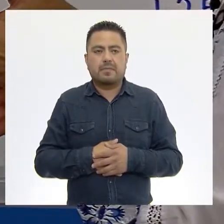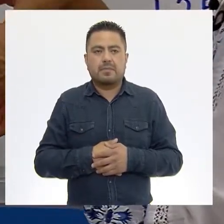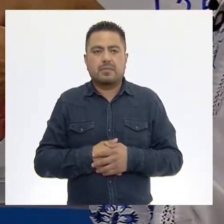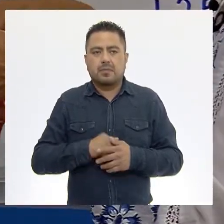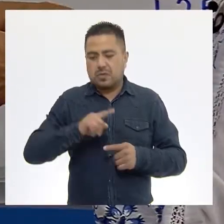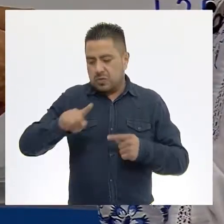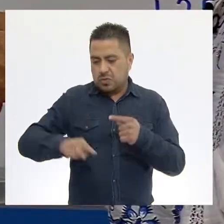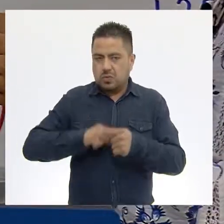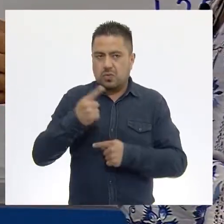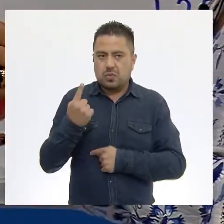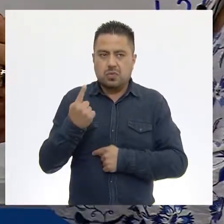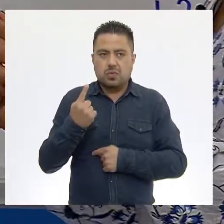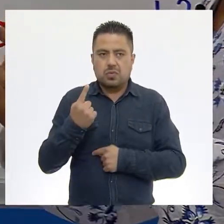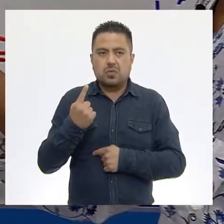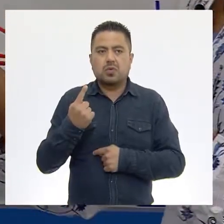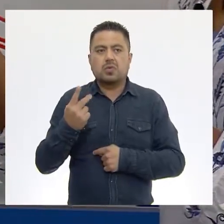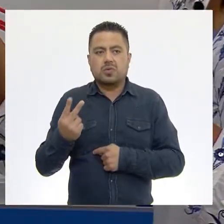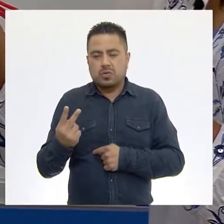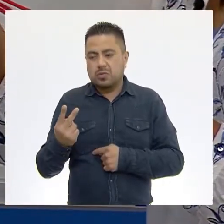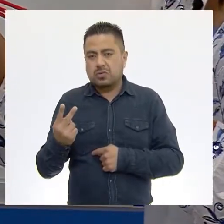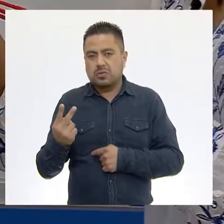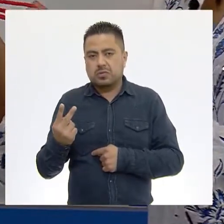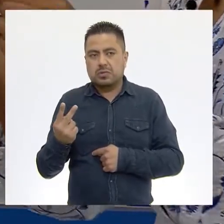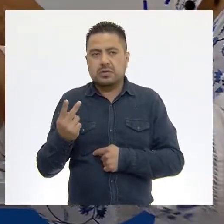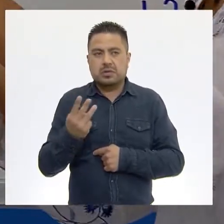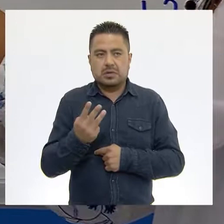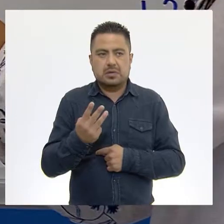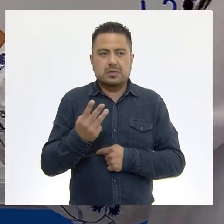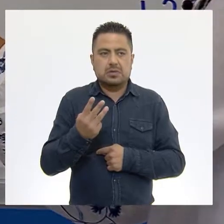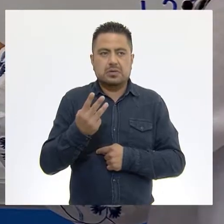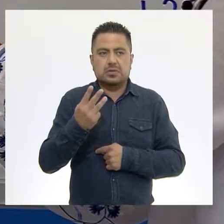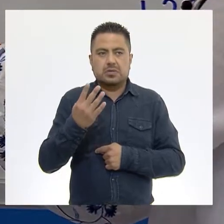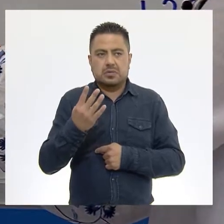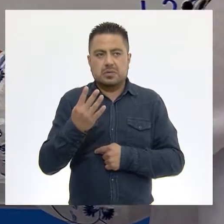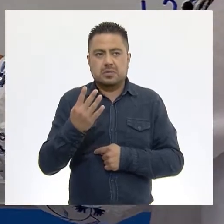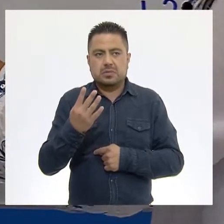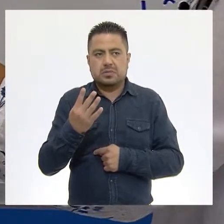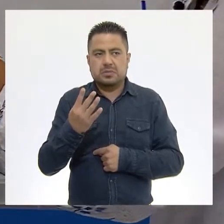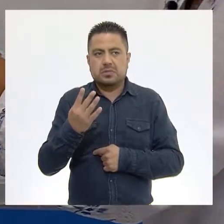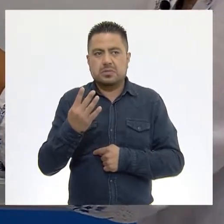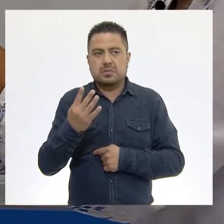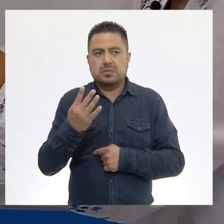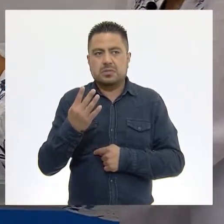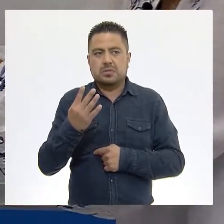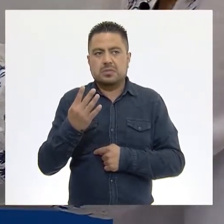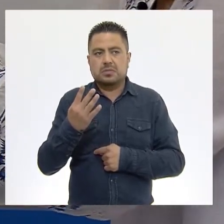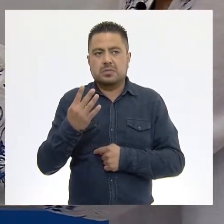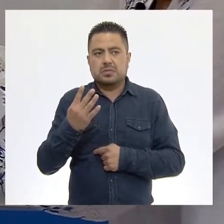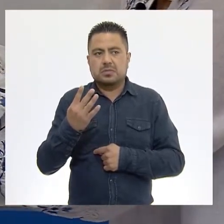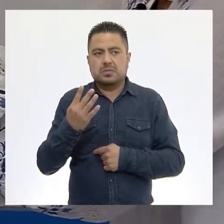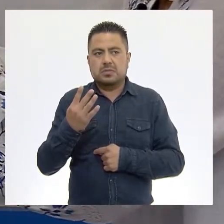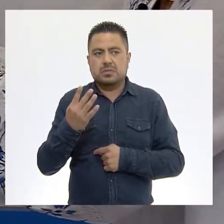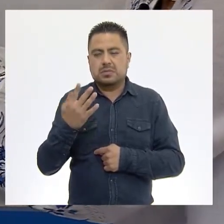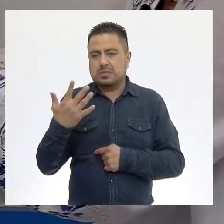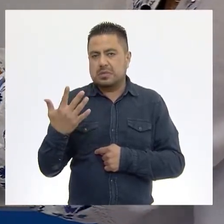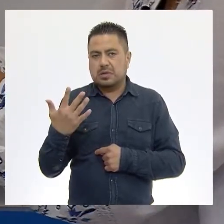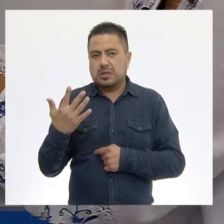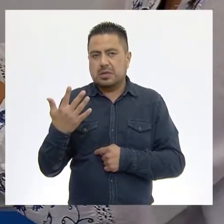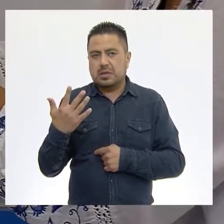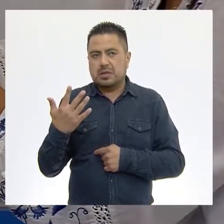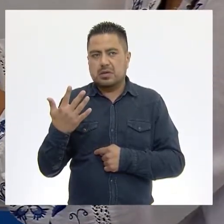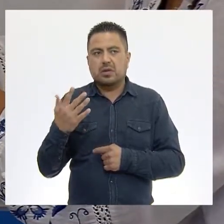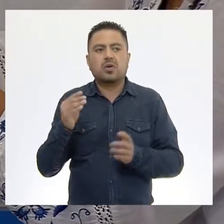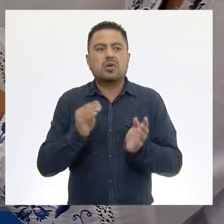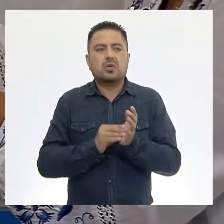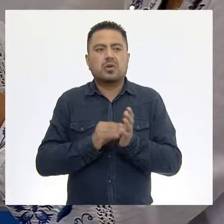una vuelta. Bueno, en realidad van 2, 3, 4 y 5.